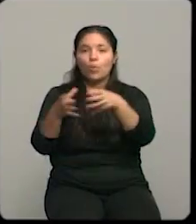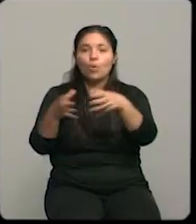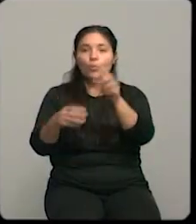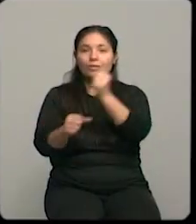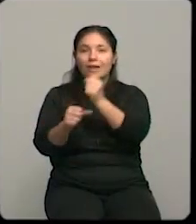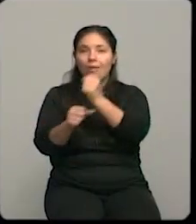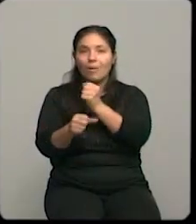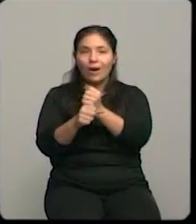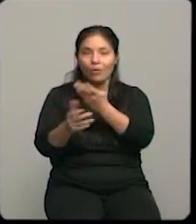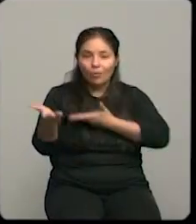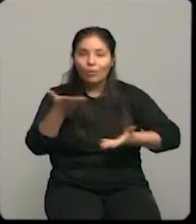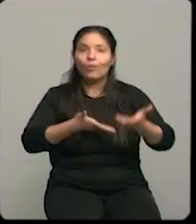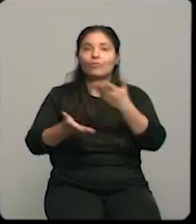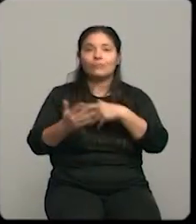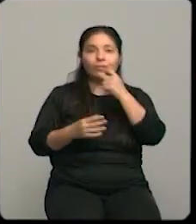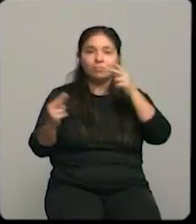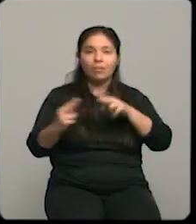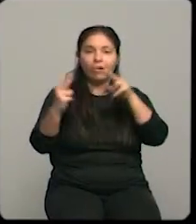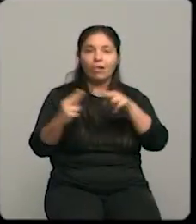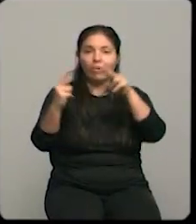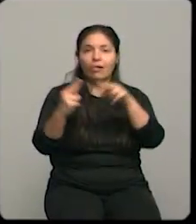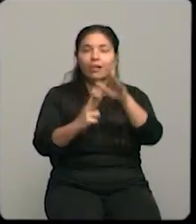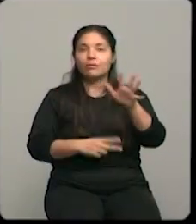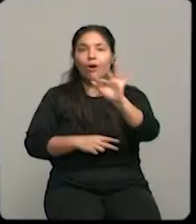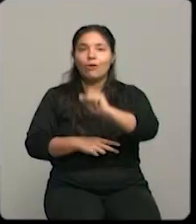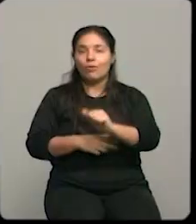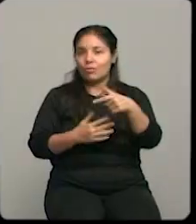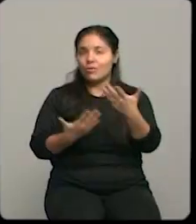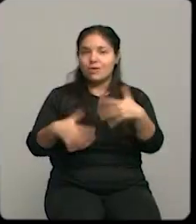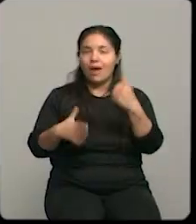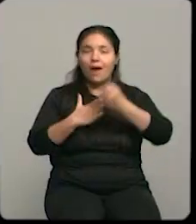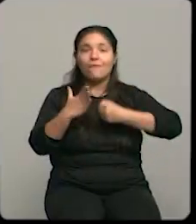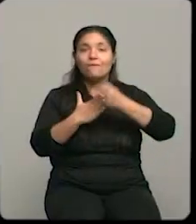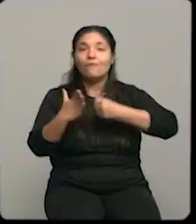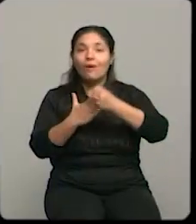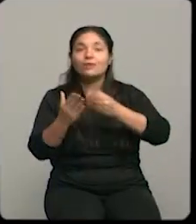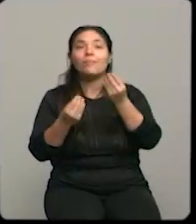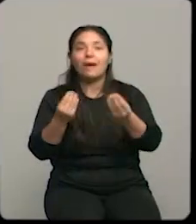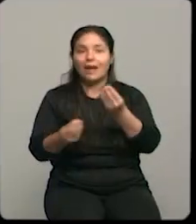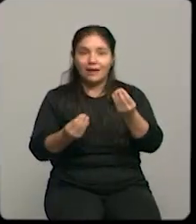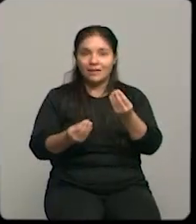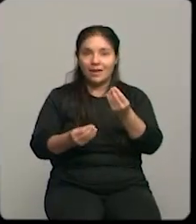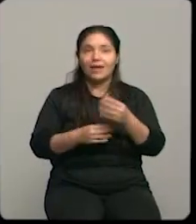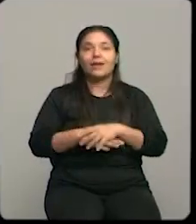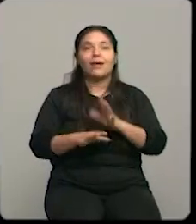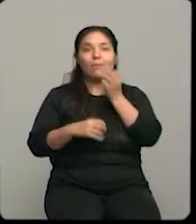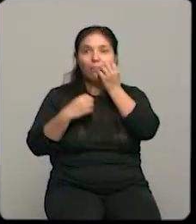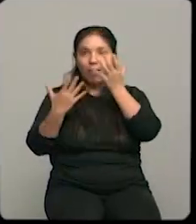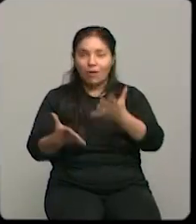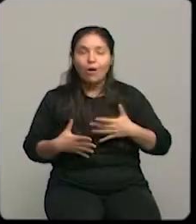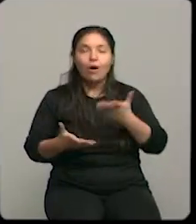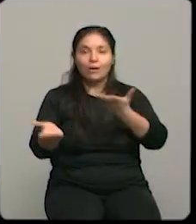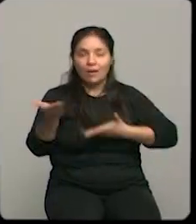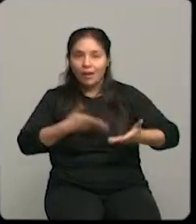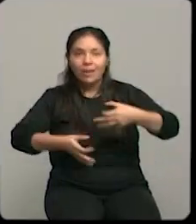a metro, nos vemos todos los días. Bueno, el esfuerzo por ahí para lograrlo mejor, para generar un buen